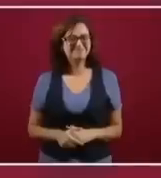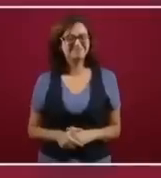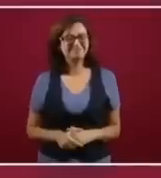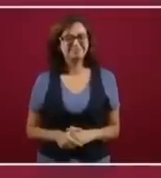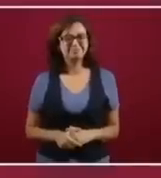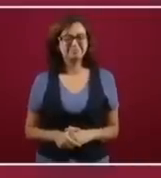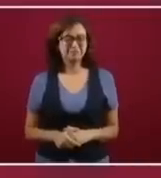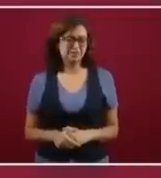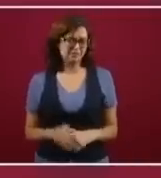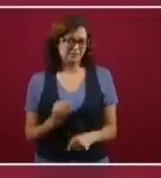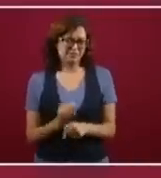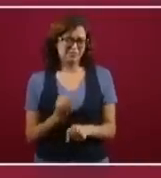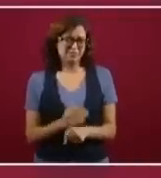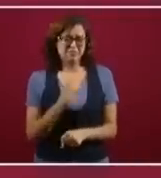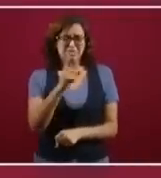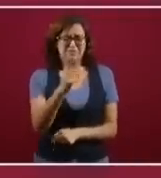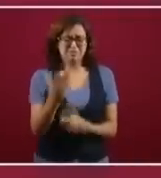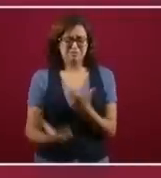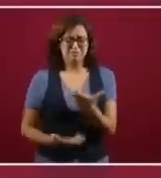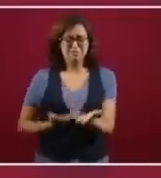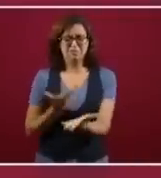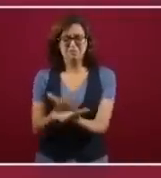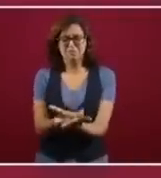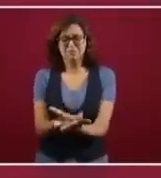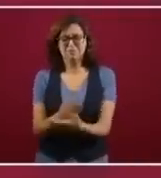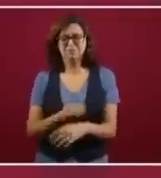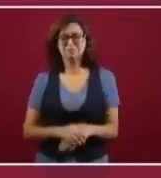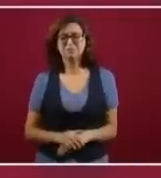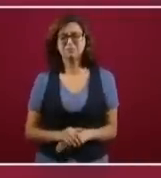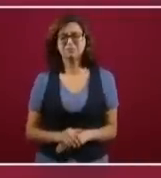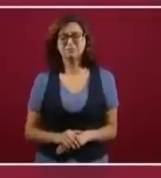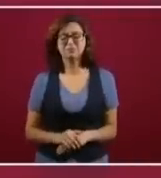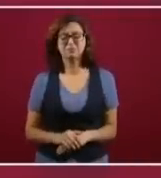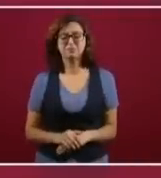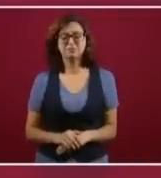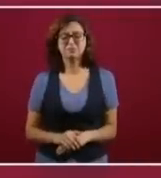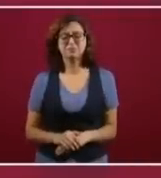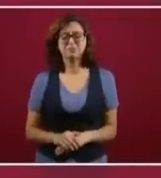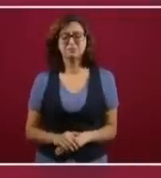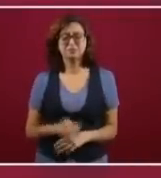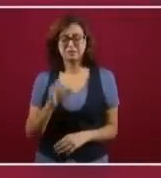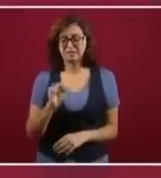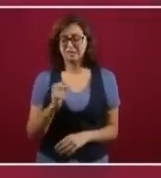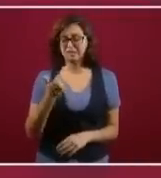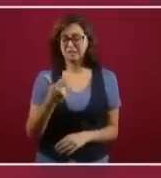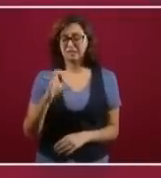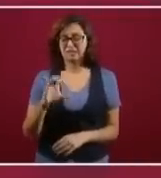Esto que estás planteando, ¿cómo el hijo del secretario de Hacienda?